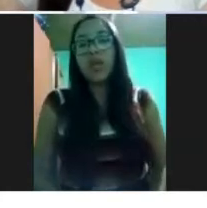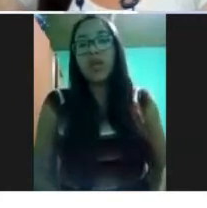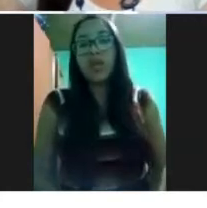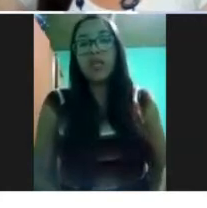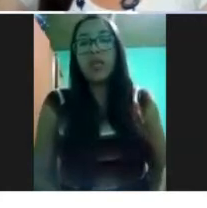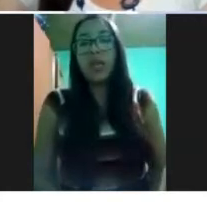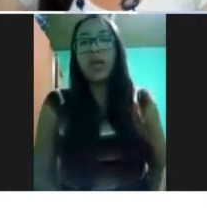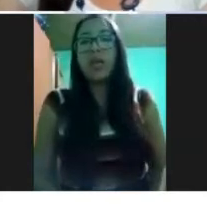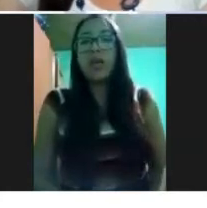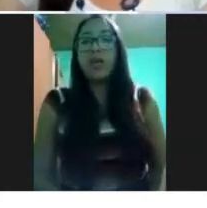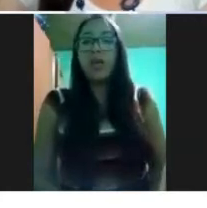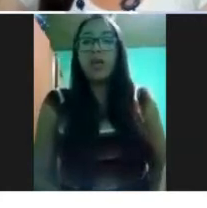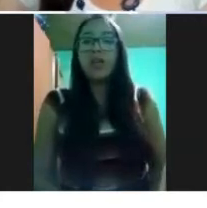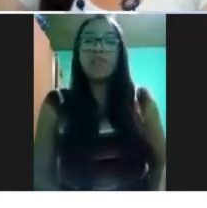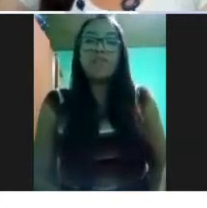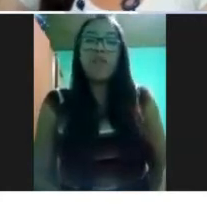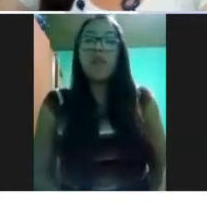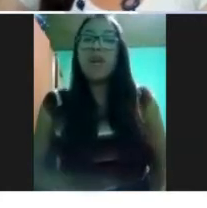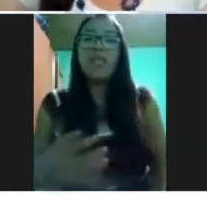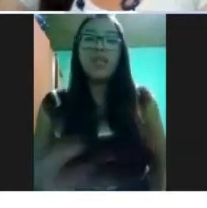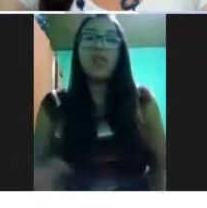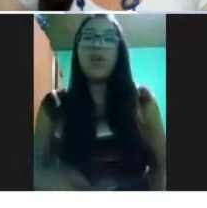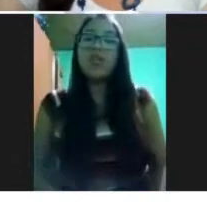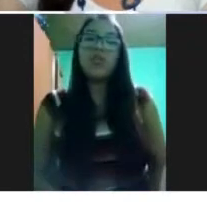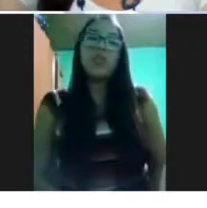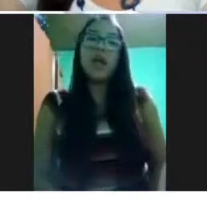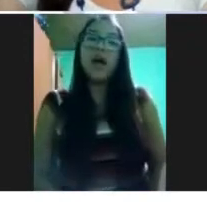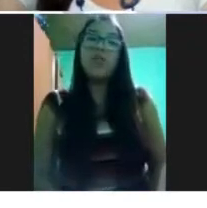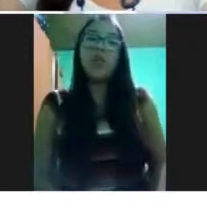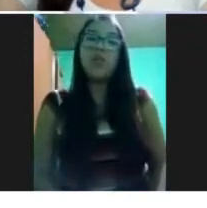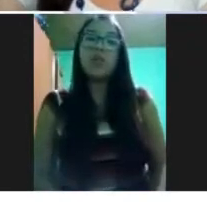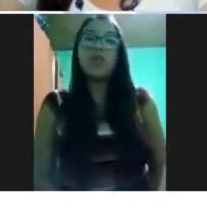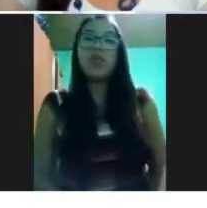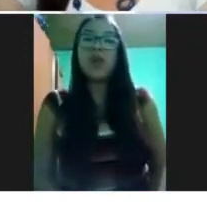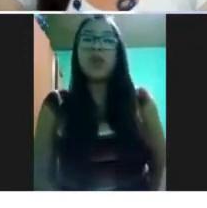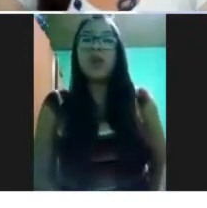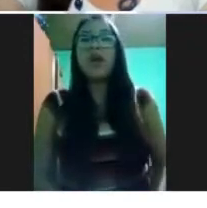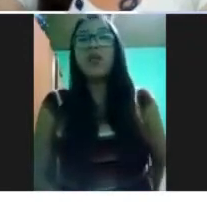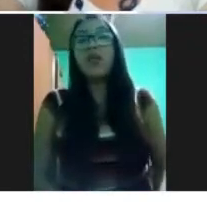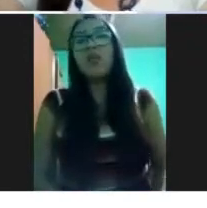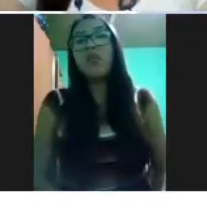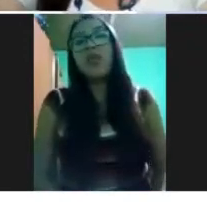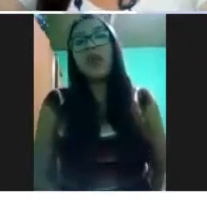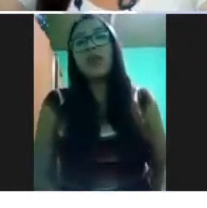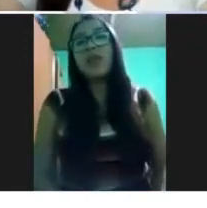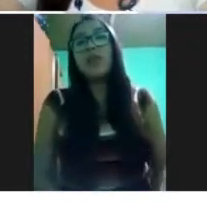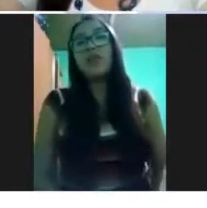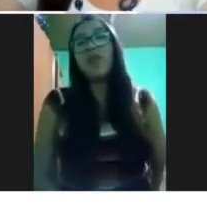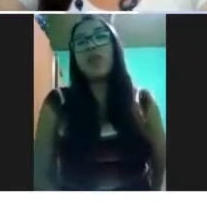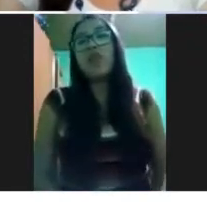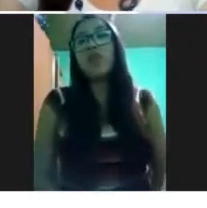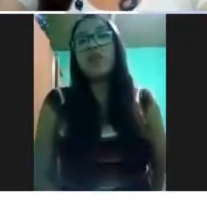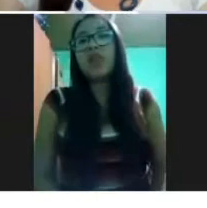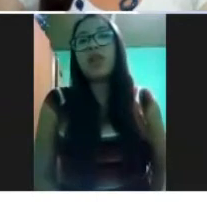población que se maneja. Eh, en base a todo esto, pues ya podemos observar una mayor morbilidad, incluso